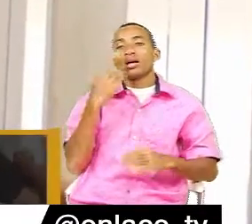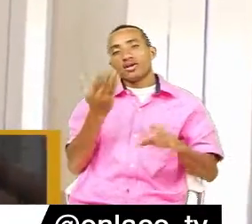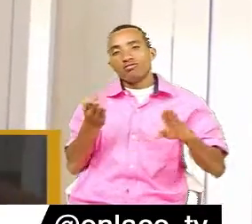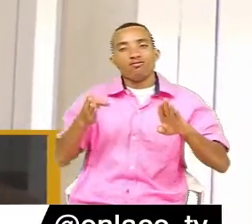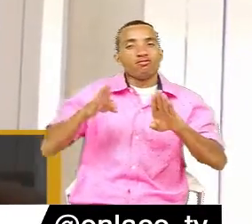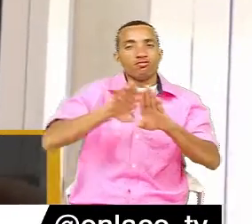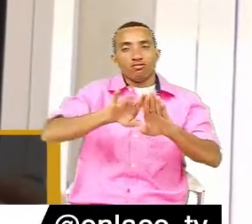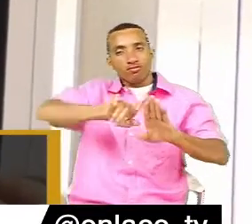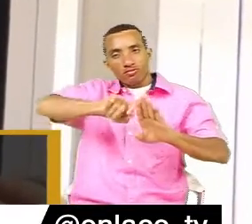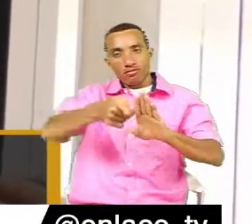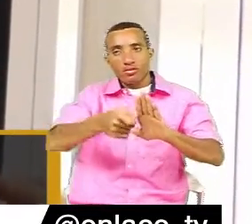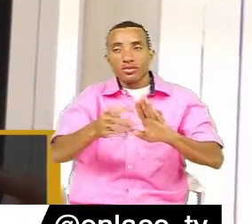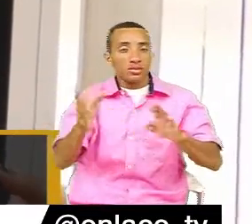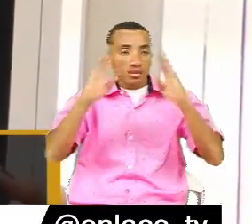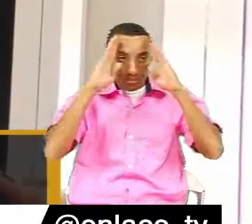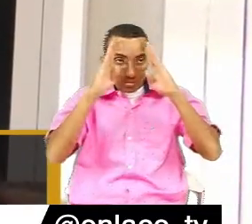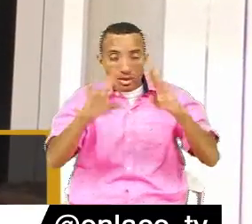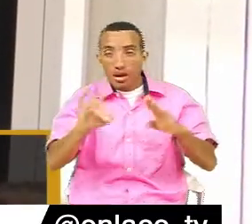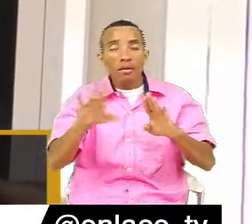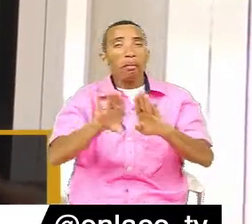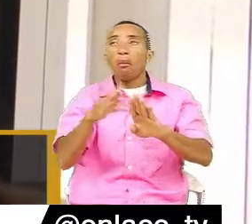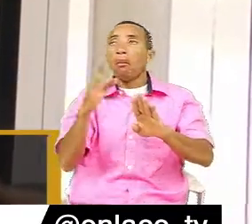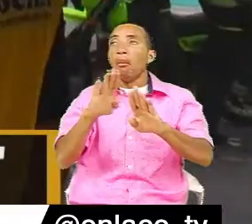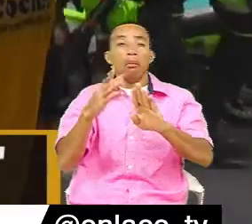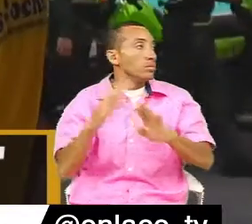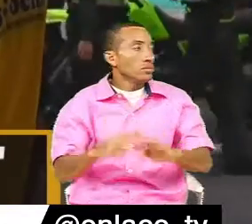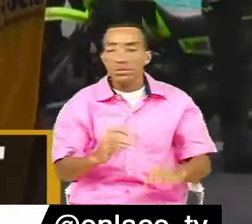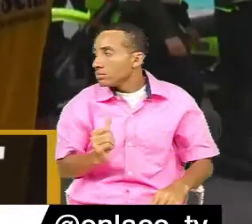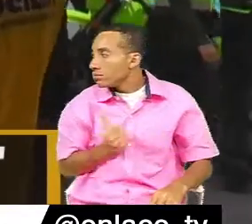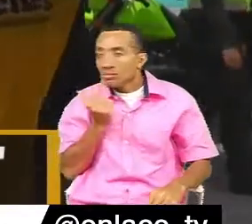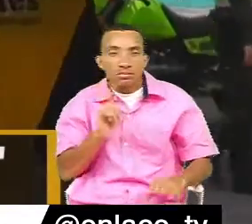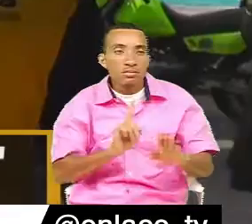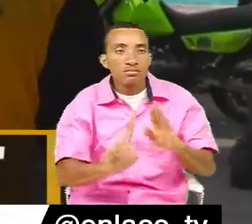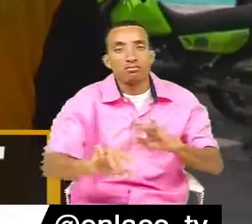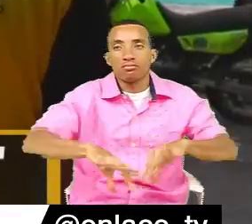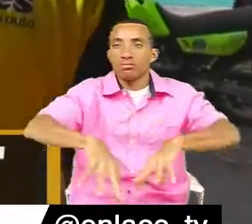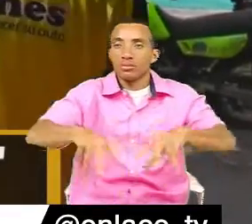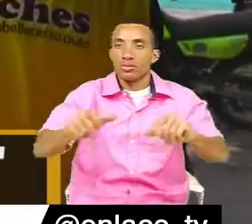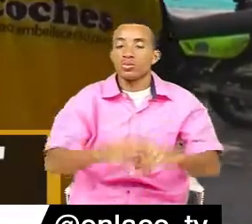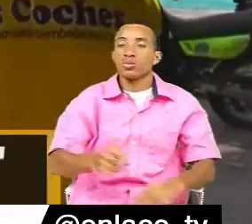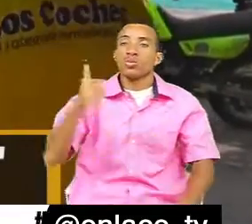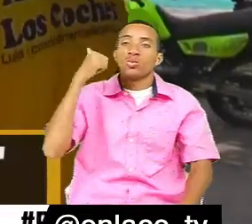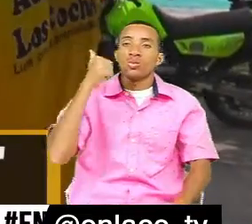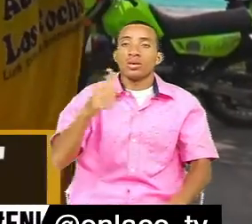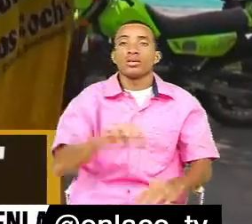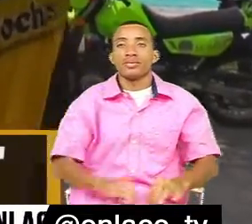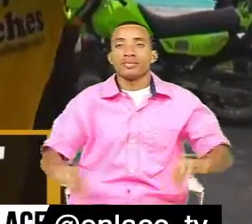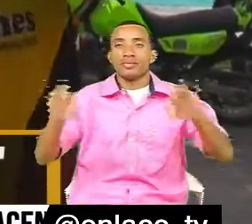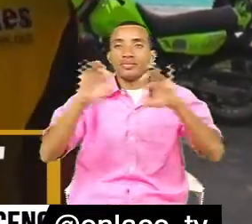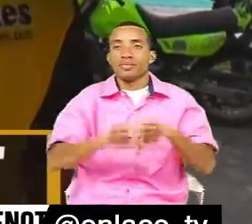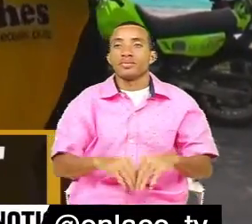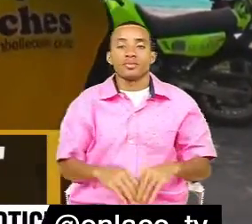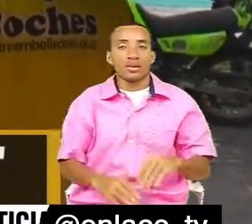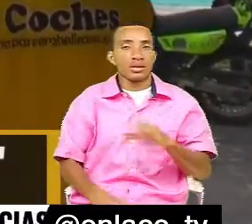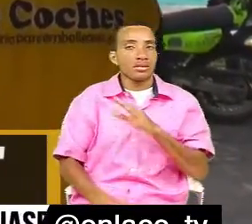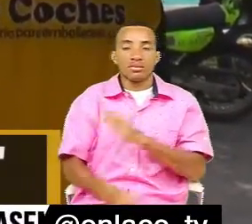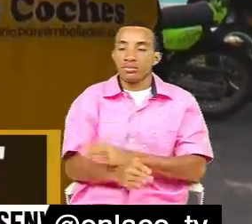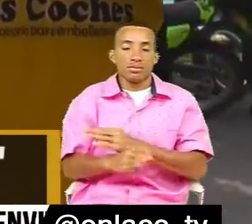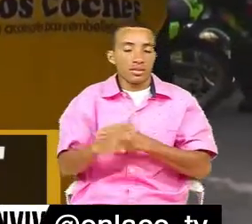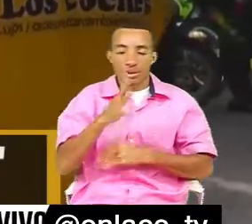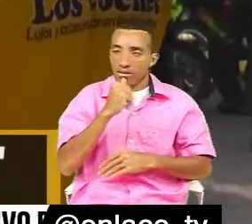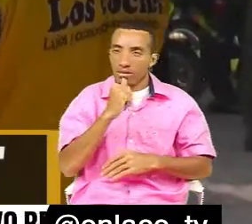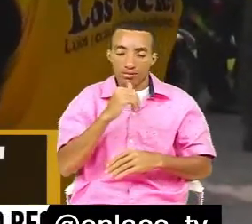está pendiente, porque si es abierto se mete el ladrón, aprovecha la oportunidad y se mete. No, está muy buena, es importante para que no sigan robando. Pues es